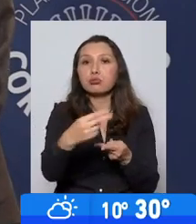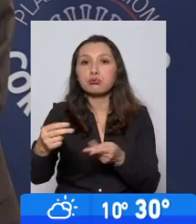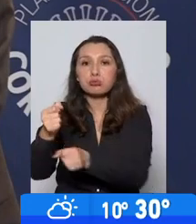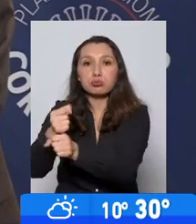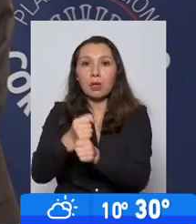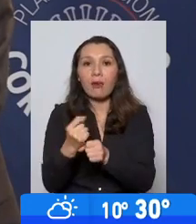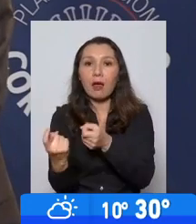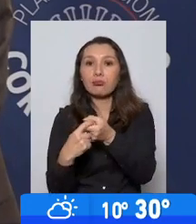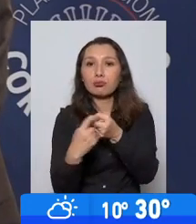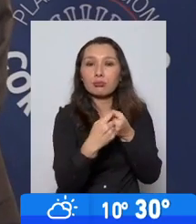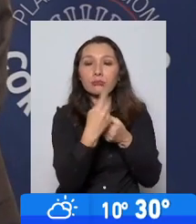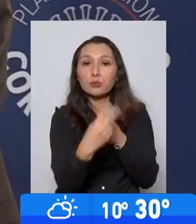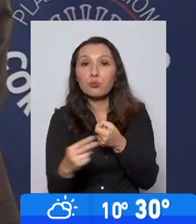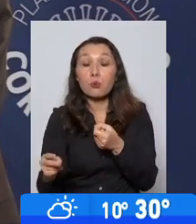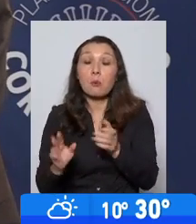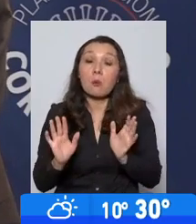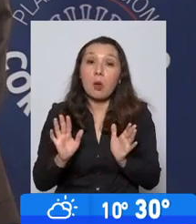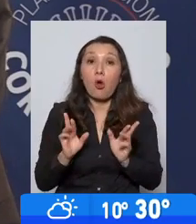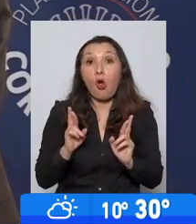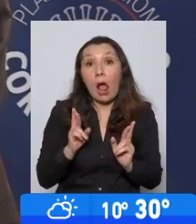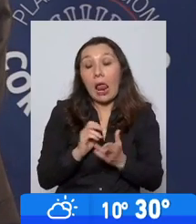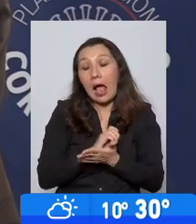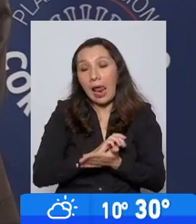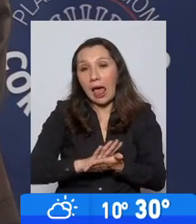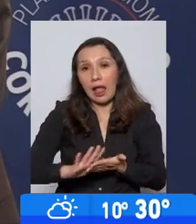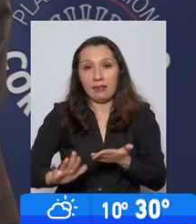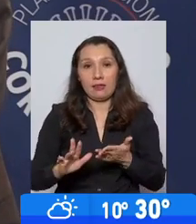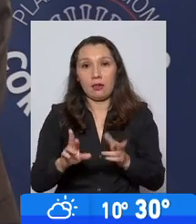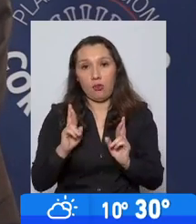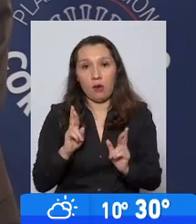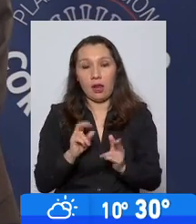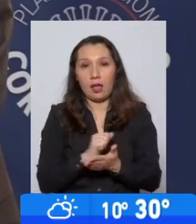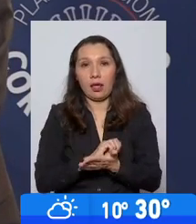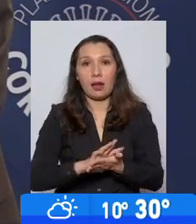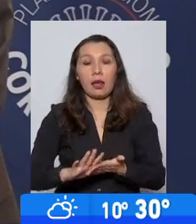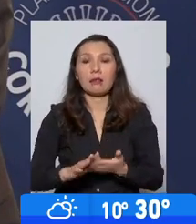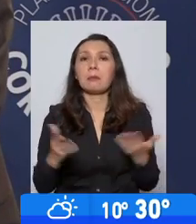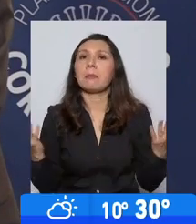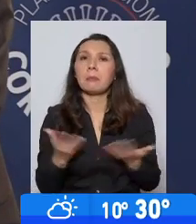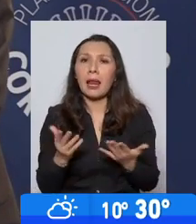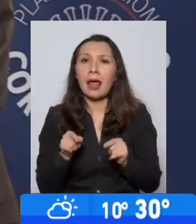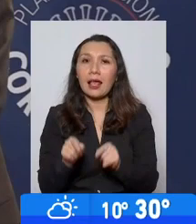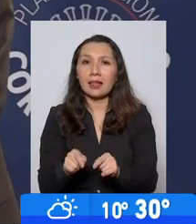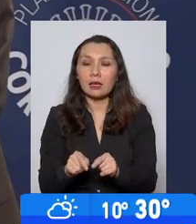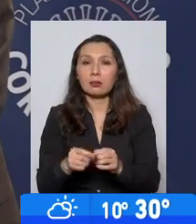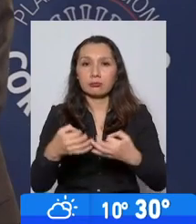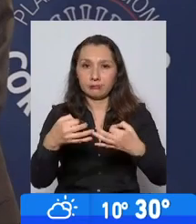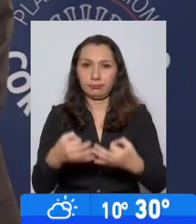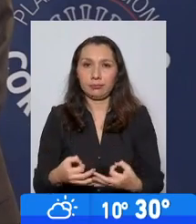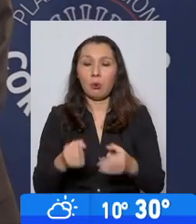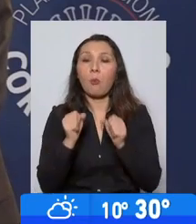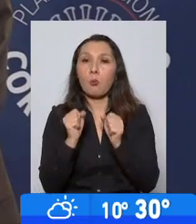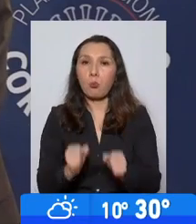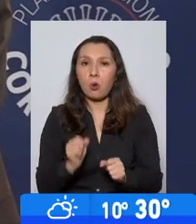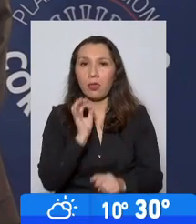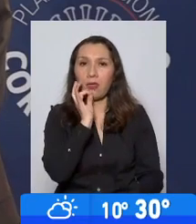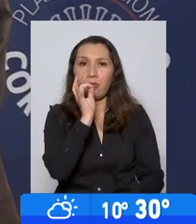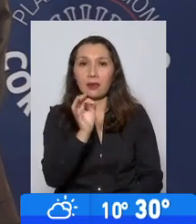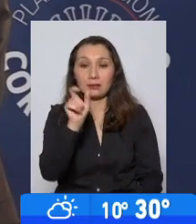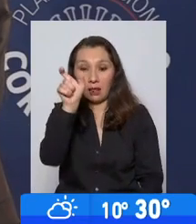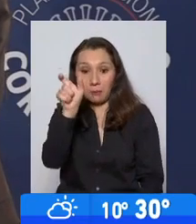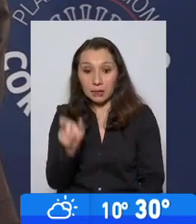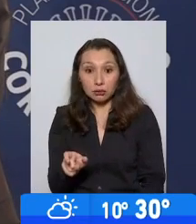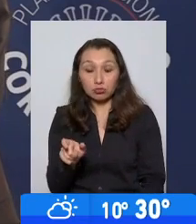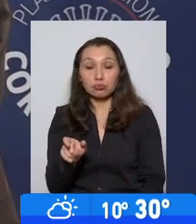sus beneficiarios, incluso ojalá gratuitamente. ¿Para qué? Para que efectivamente se pueda decir que la